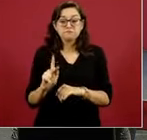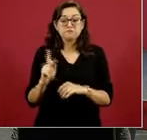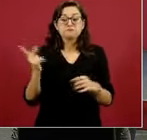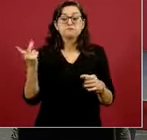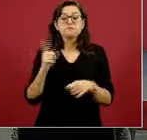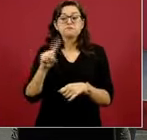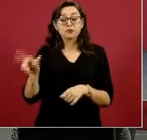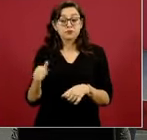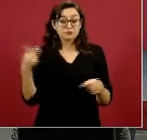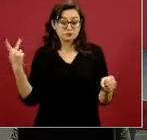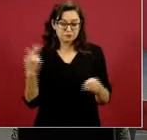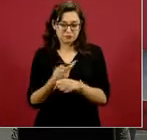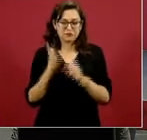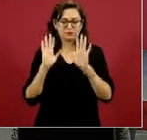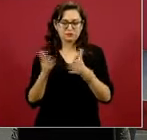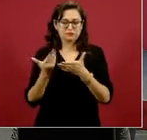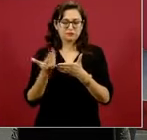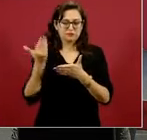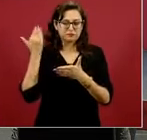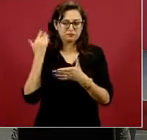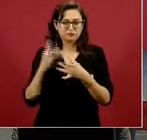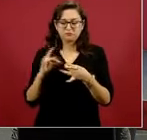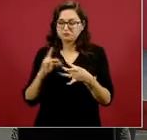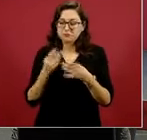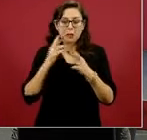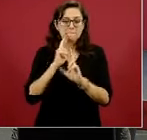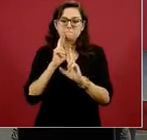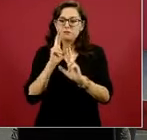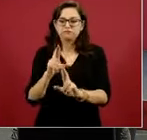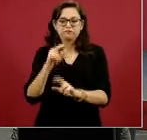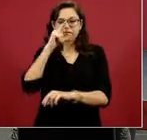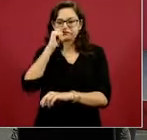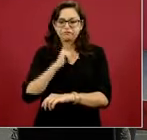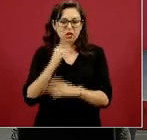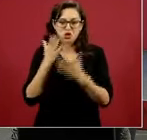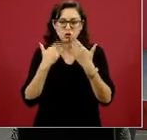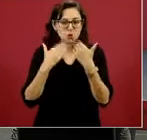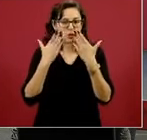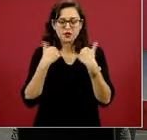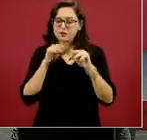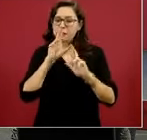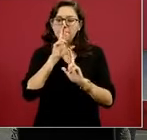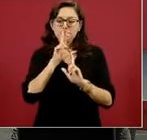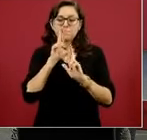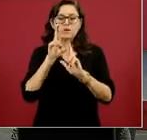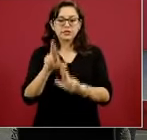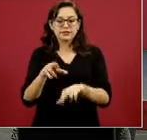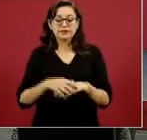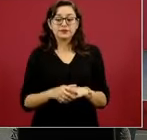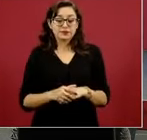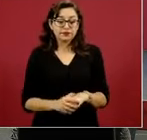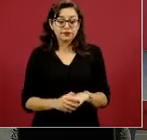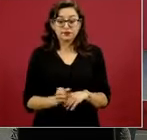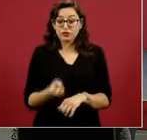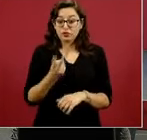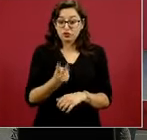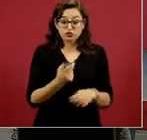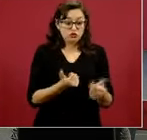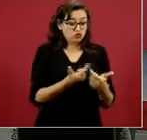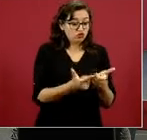el doctor José Luis Salomía, no tenemos posibilidad de resultados. Ahora, estos dos grupos, que aunque no se tienen posibilidad de